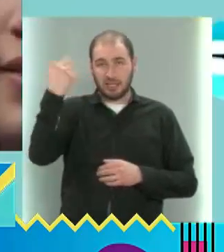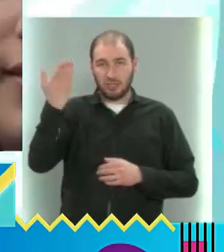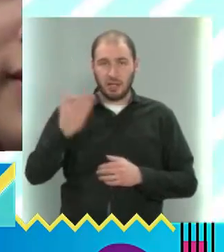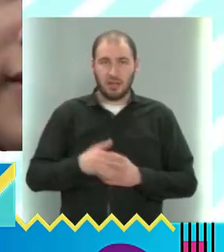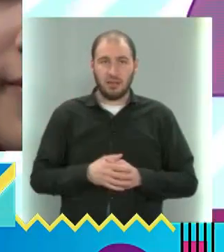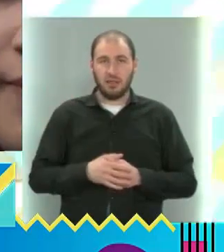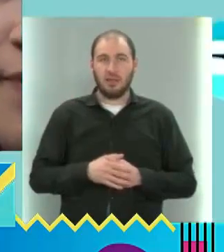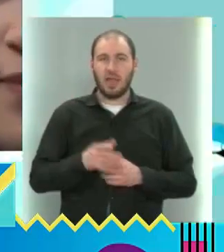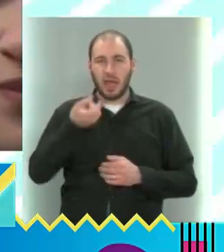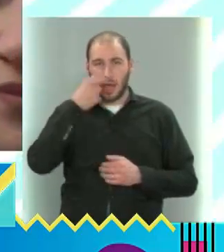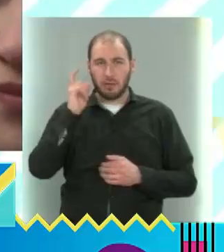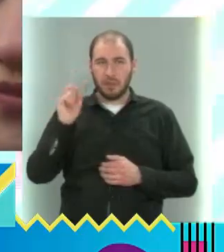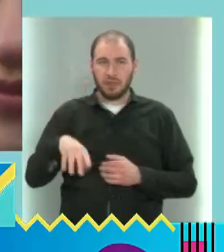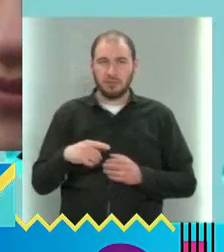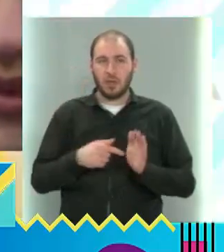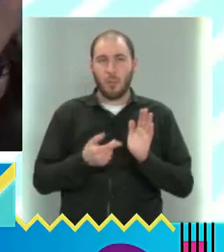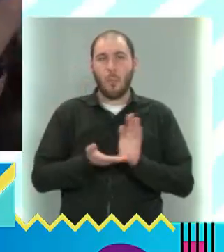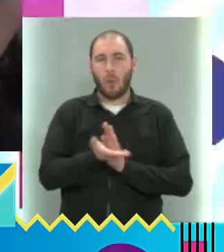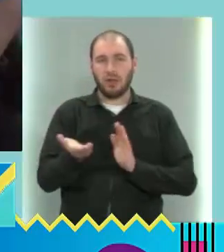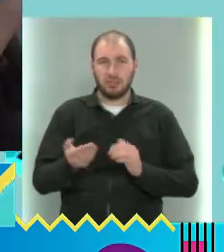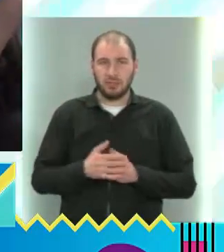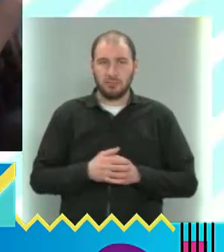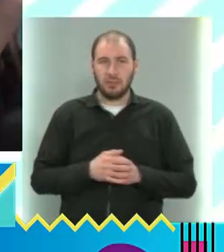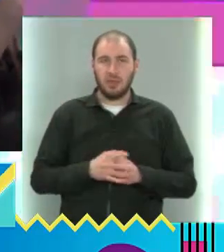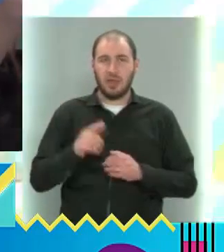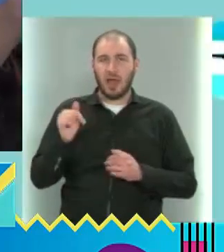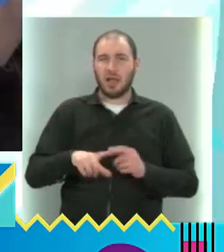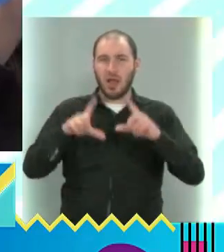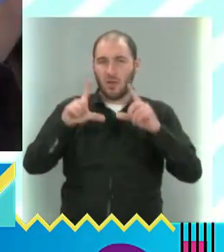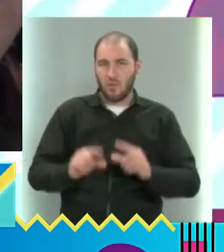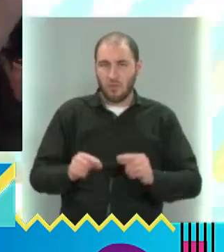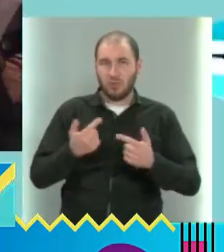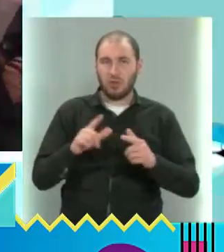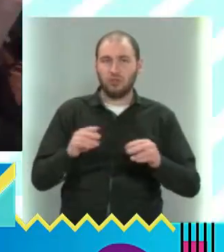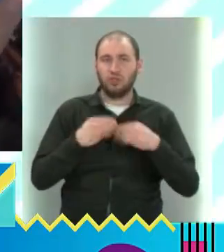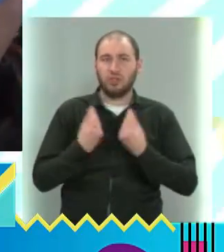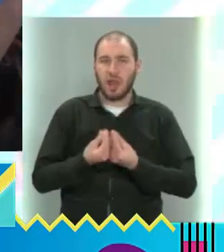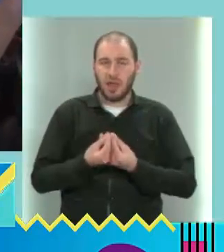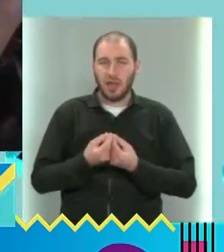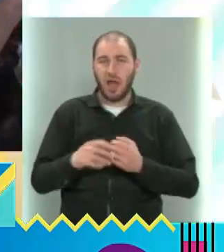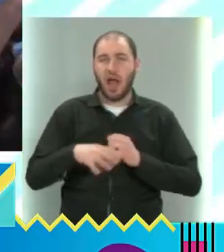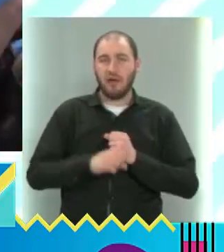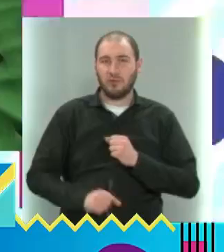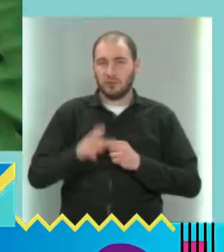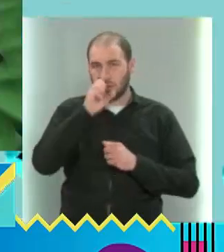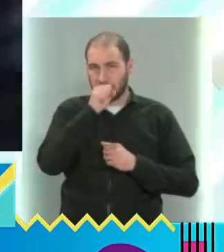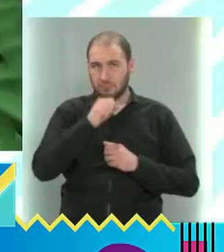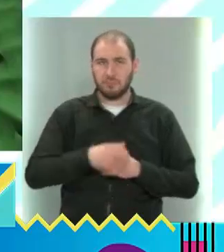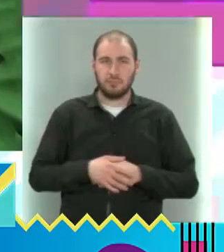internacionales en la experiencia han mostrado que no disminuyen el número de abortos